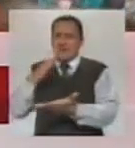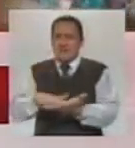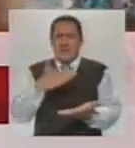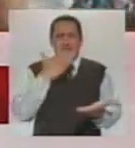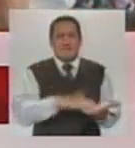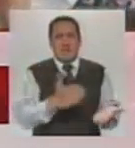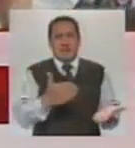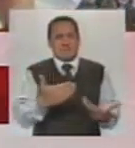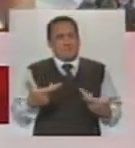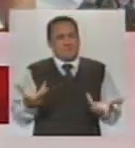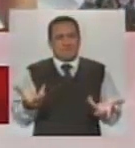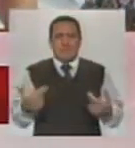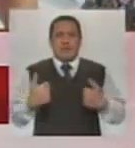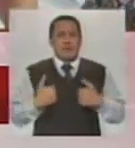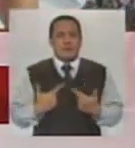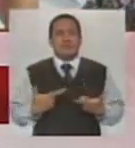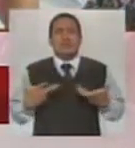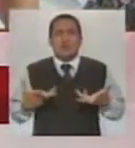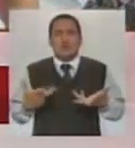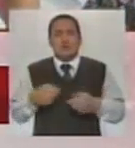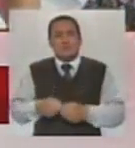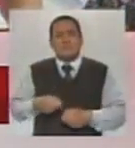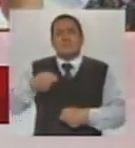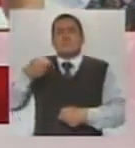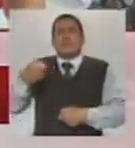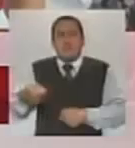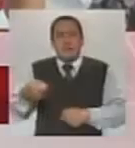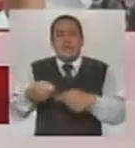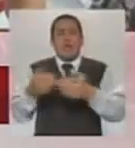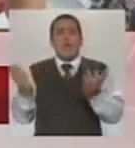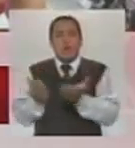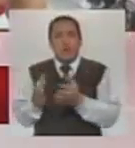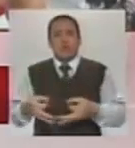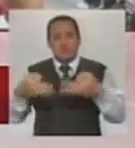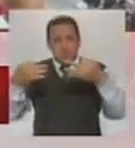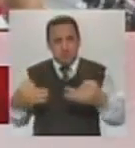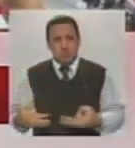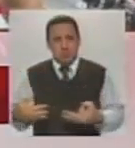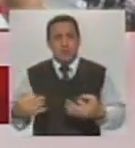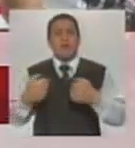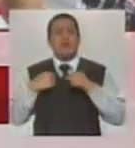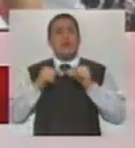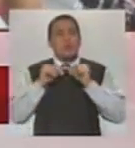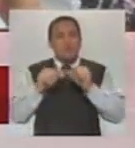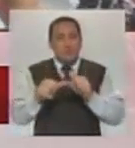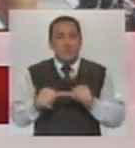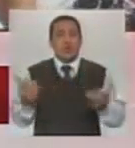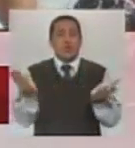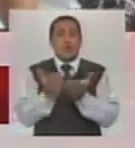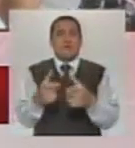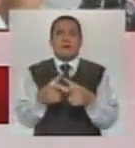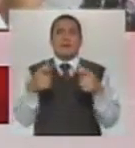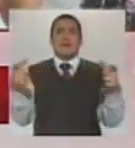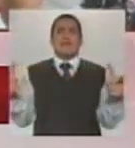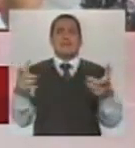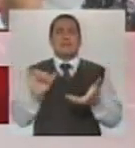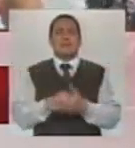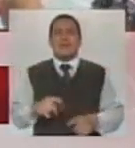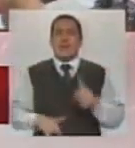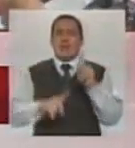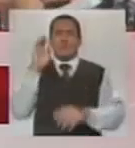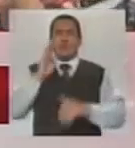estamos resolviendo esto, hemos invertido en colegios dignos, hemos continuado los colegios emblemáticos que estaban